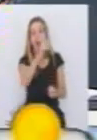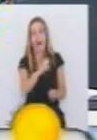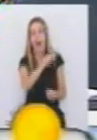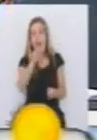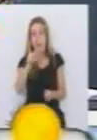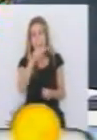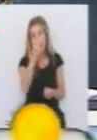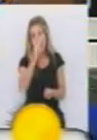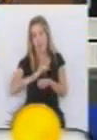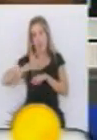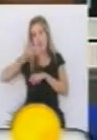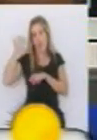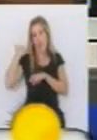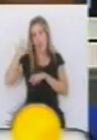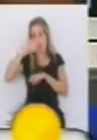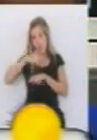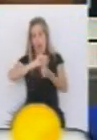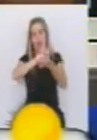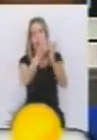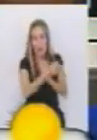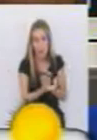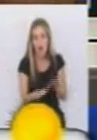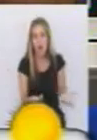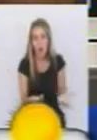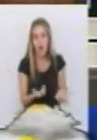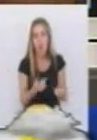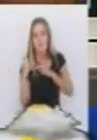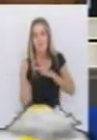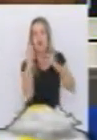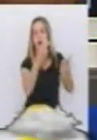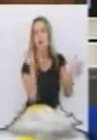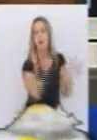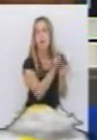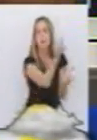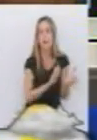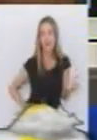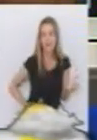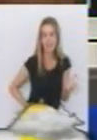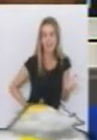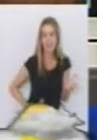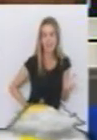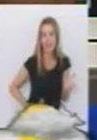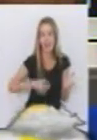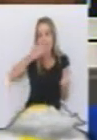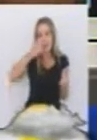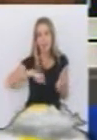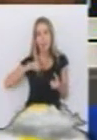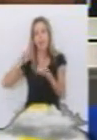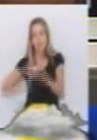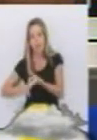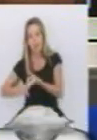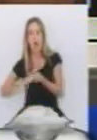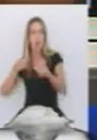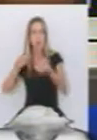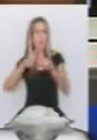de lista de diputados. A ver, es cierto que Jessica Sirio y Marcelo Tinelli lo ayudaron mucho, pero Cristina lo impulsó y lo hizo pasar